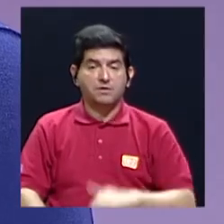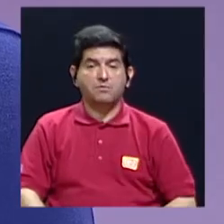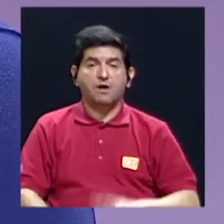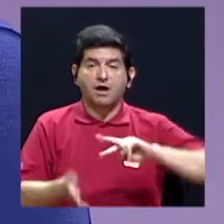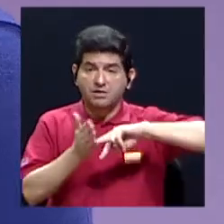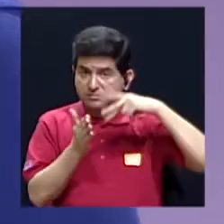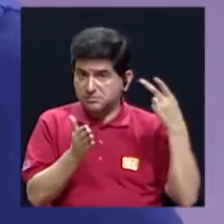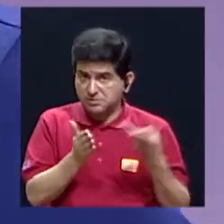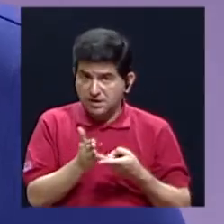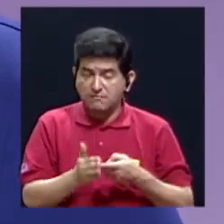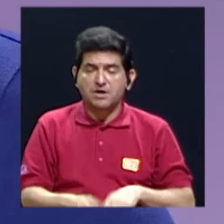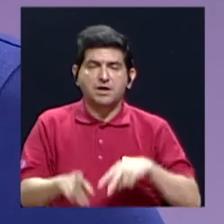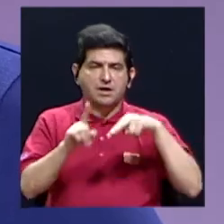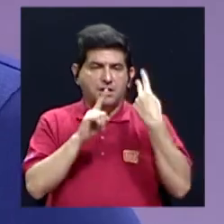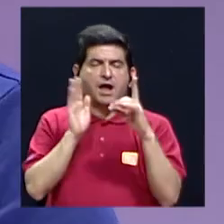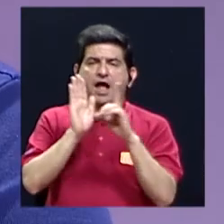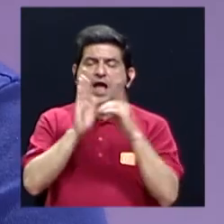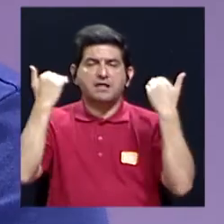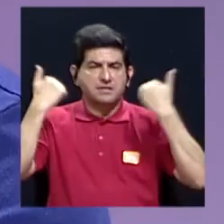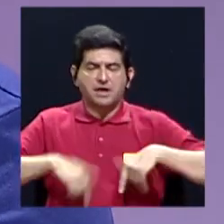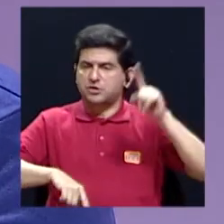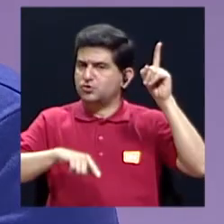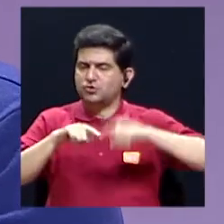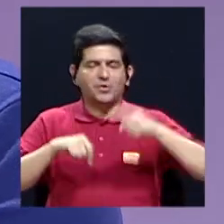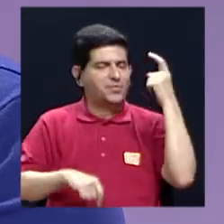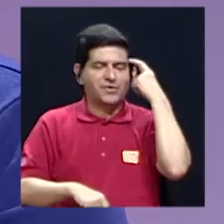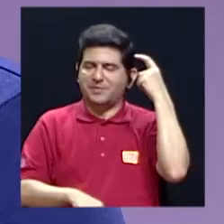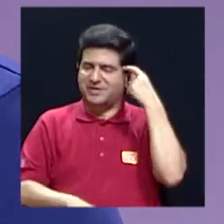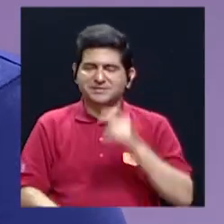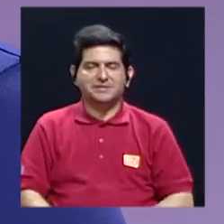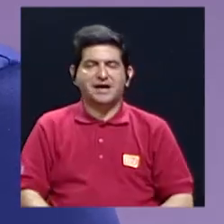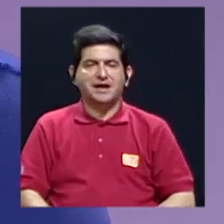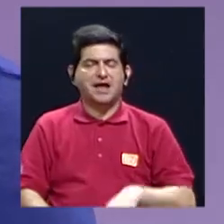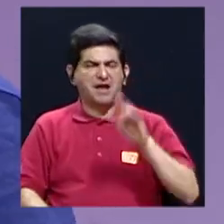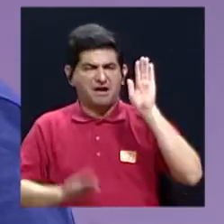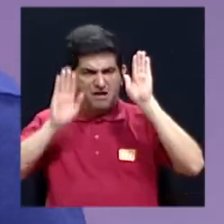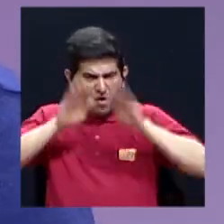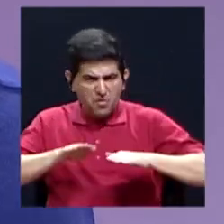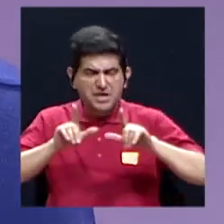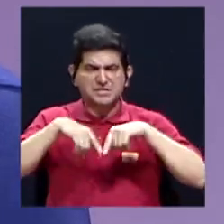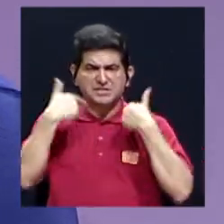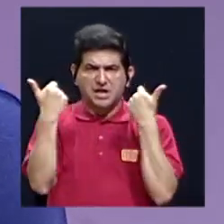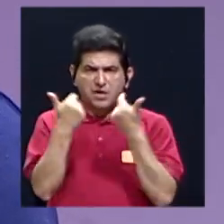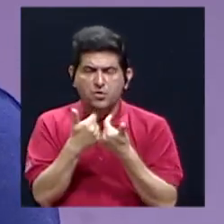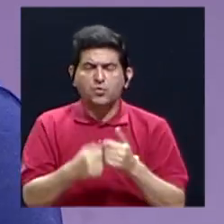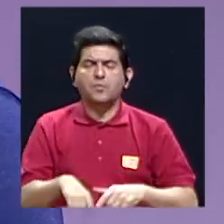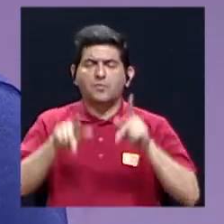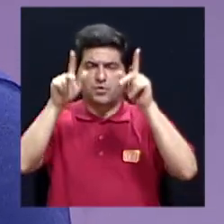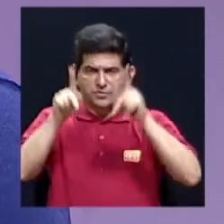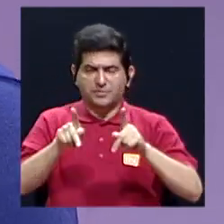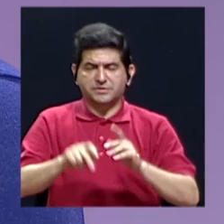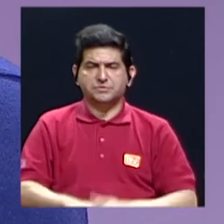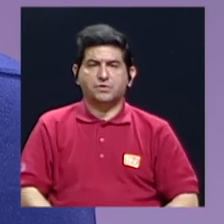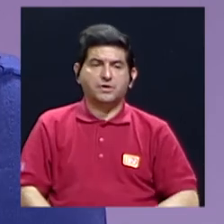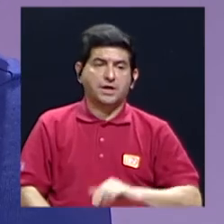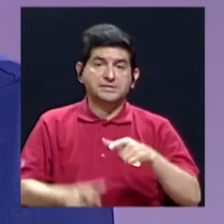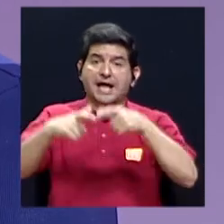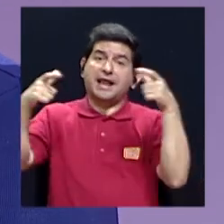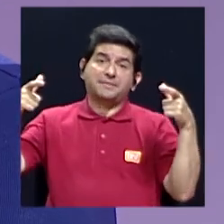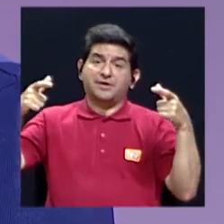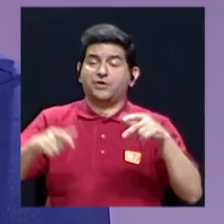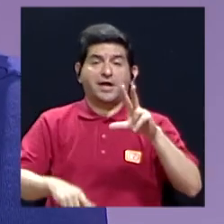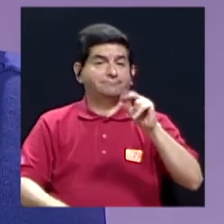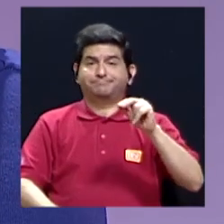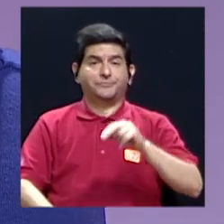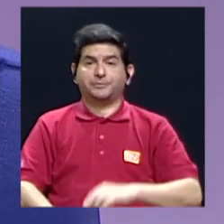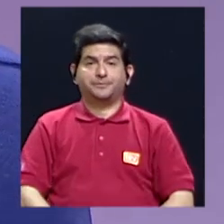este sentido, desde una óptica de derechos humanos, no podemos nunca pensar en someter los derechos de un grupo específico de personas, claro, a una amplia mayoría,